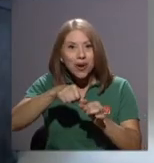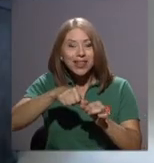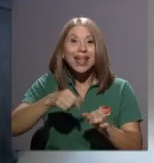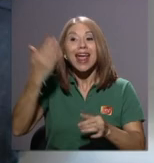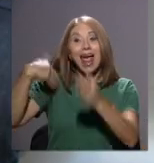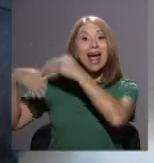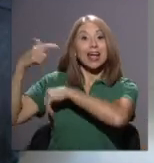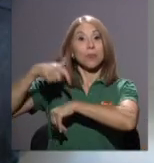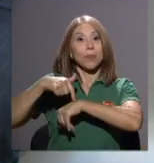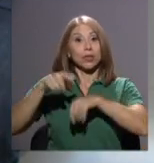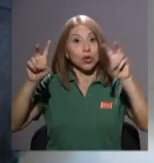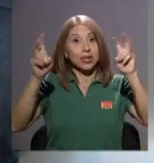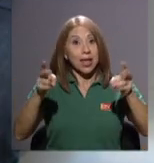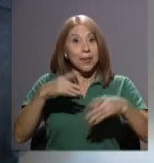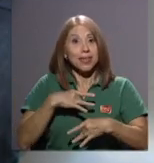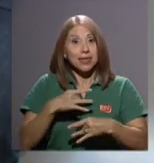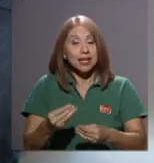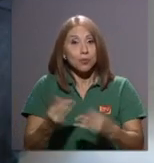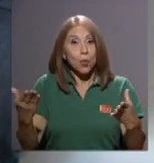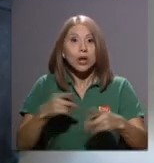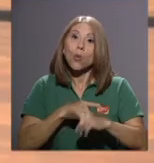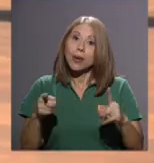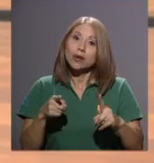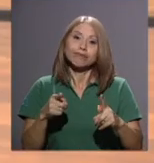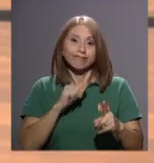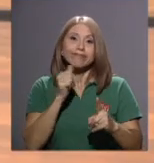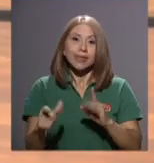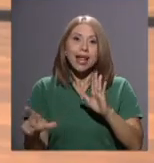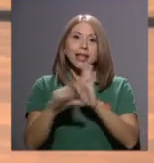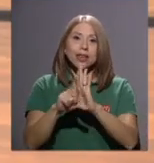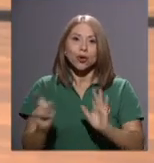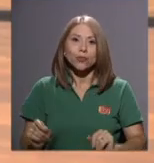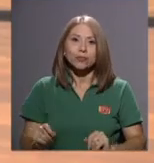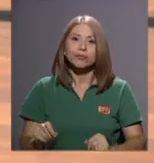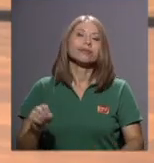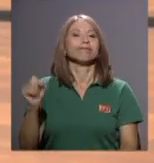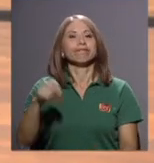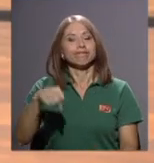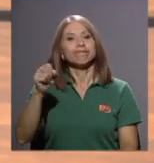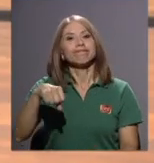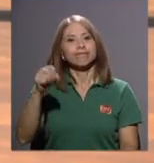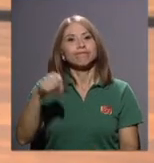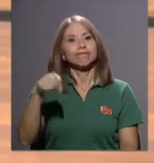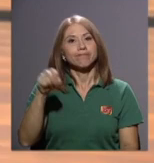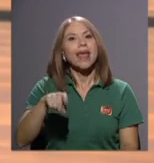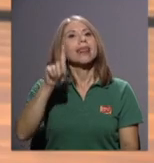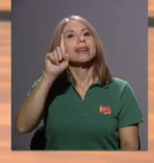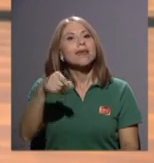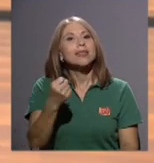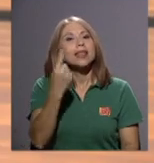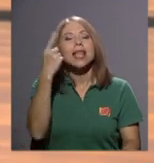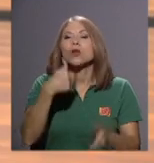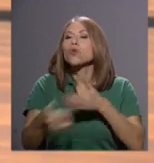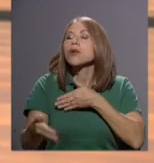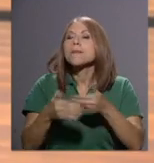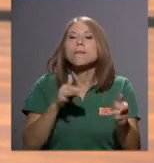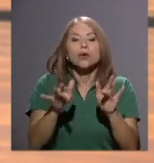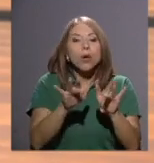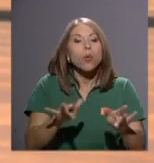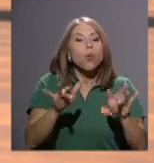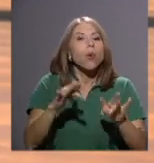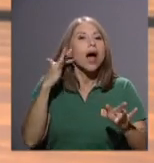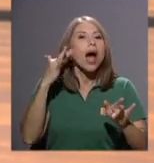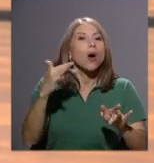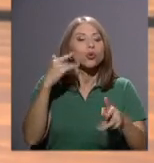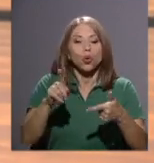momentos determinados, sigue siendo un delito. Sí, definitivamente. Aquí hay que tener claro, no importa si es un audio, si es